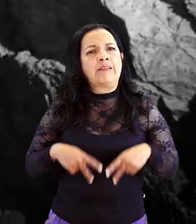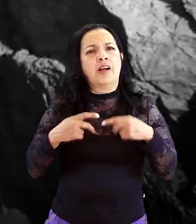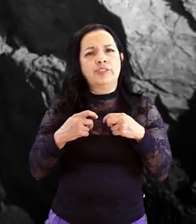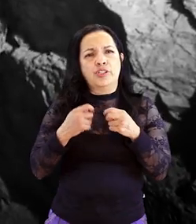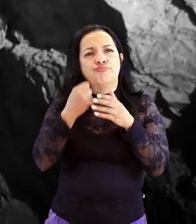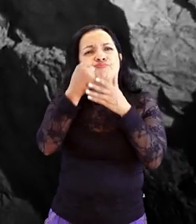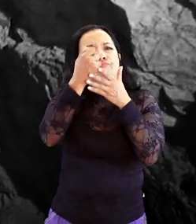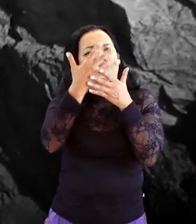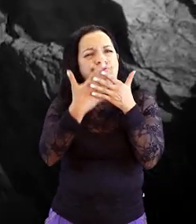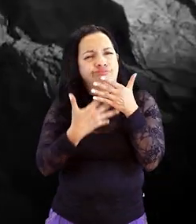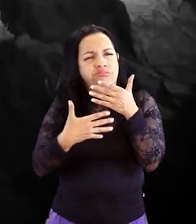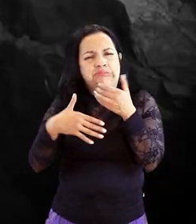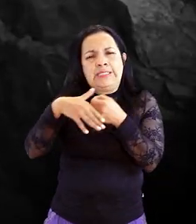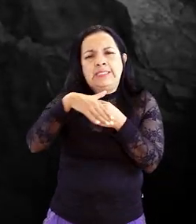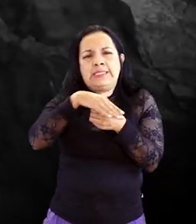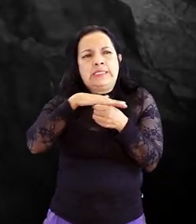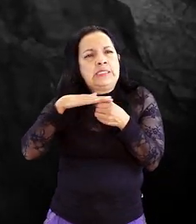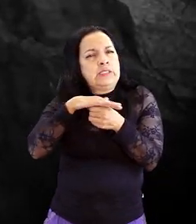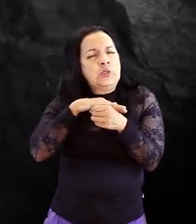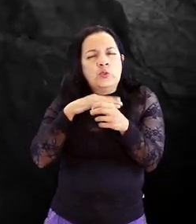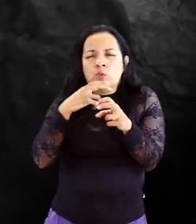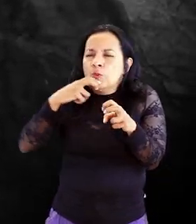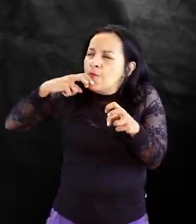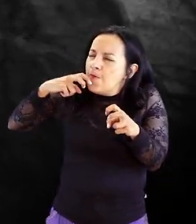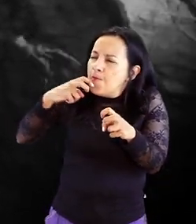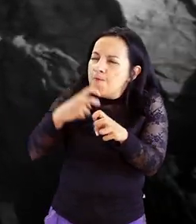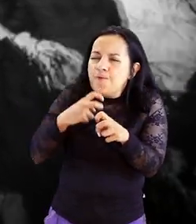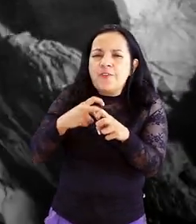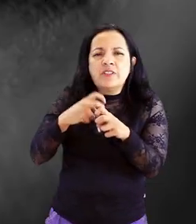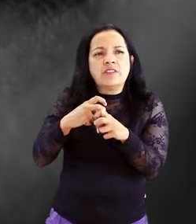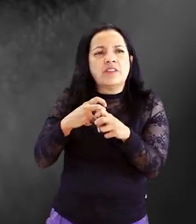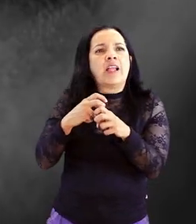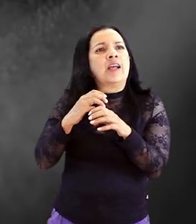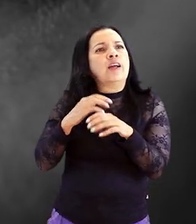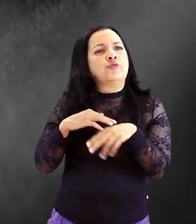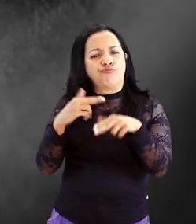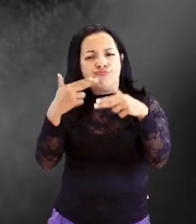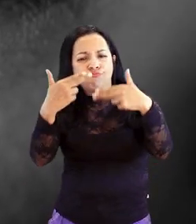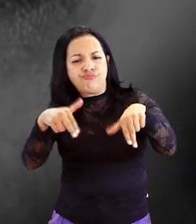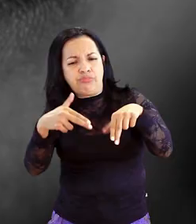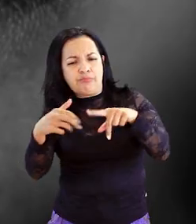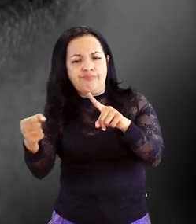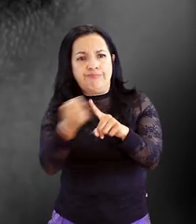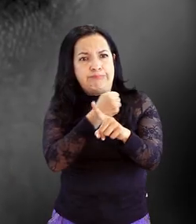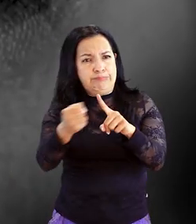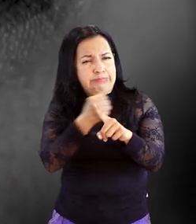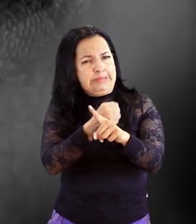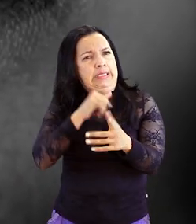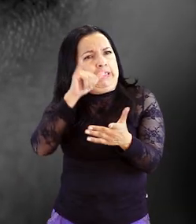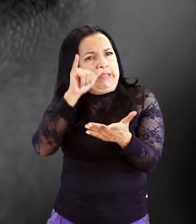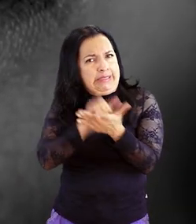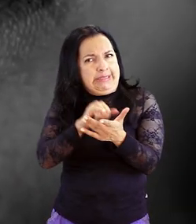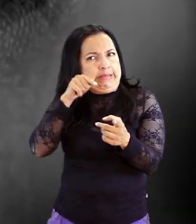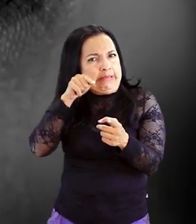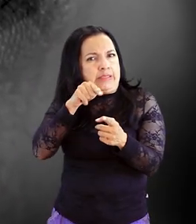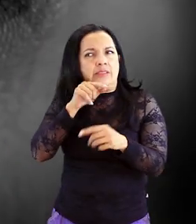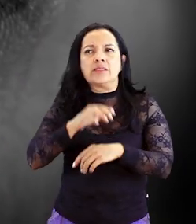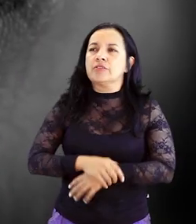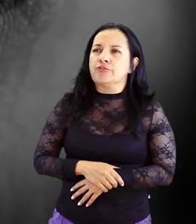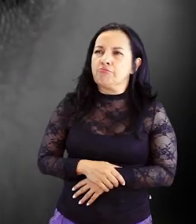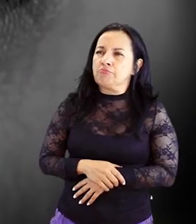En la vida hay un montón de situaciones difíciles. La violencia de género ha sido una de ellas.